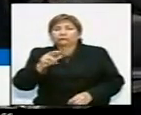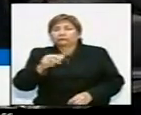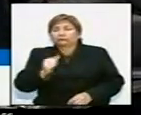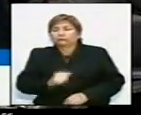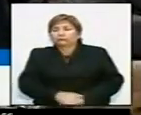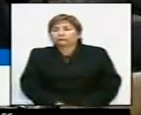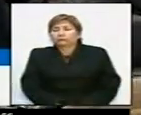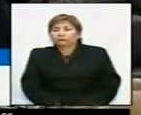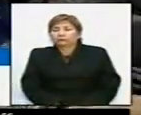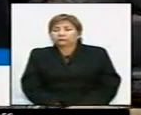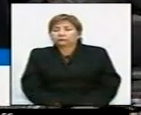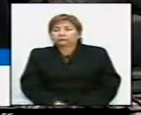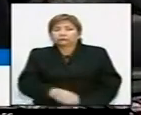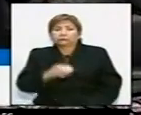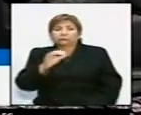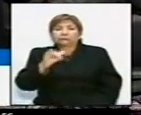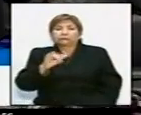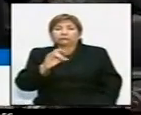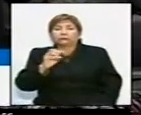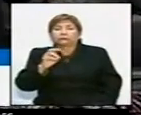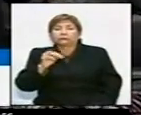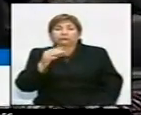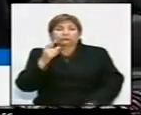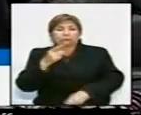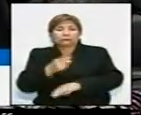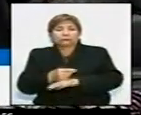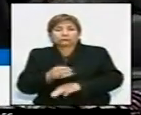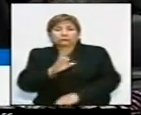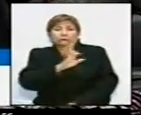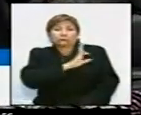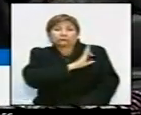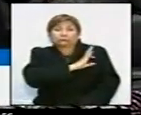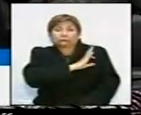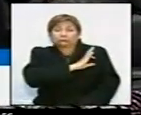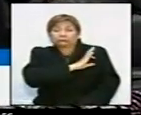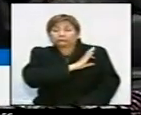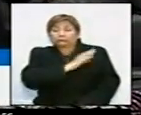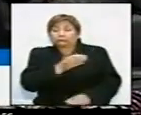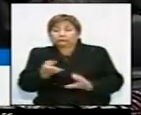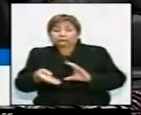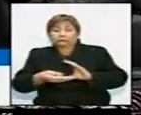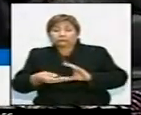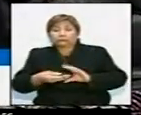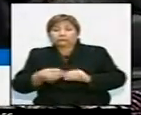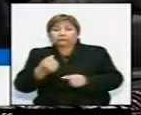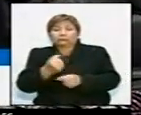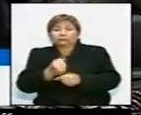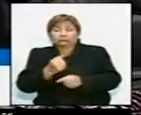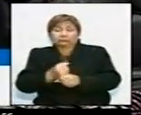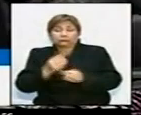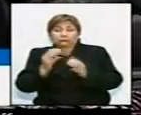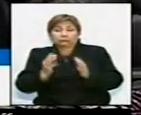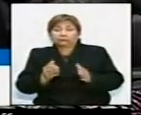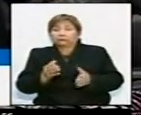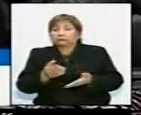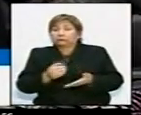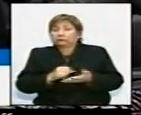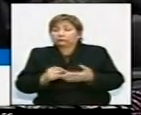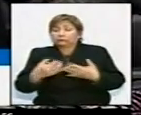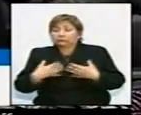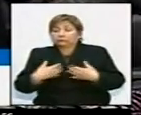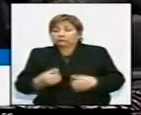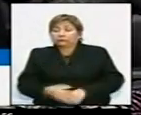Candoshis. En Yurimaguas hay una denuncia en la fiscalía por corrupción de funcionarios en el sistema de